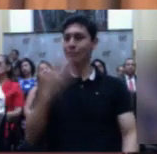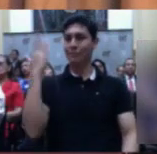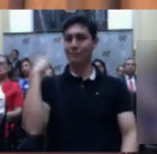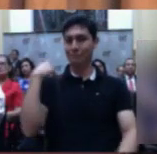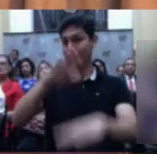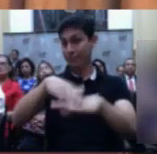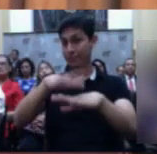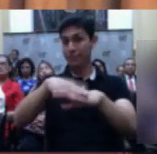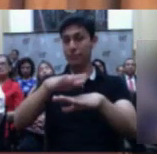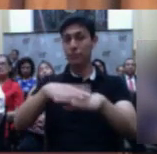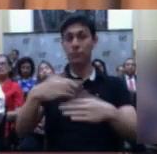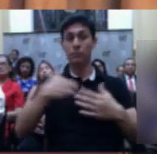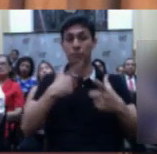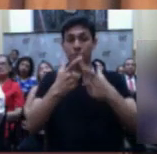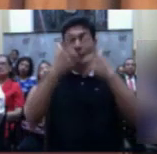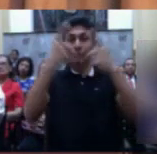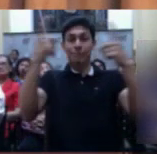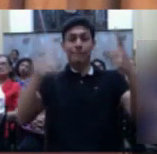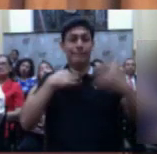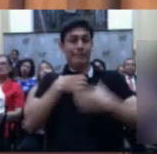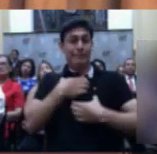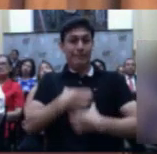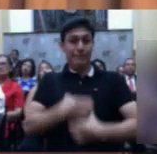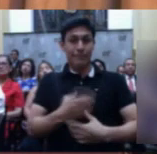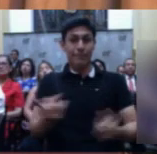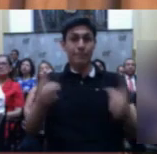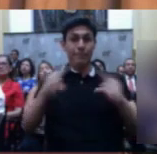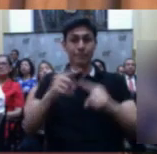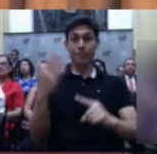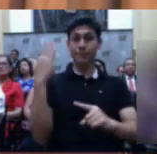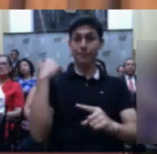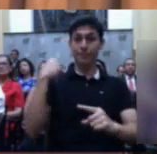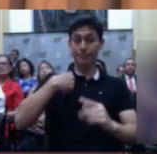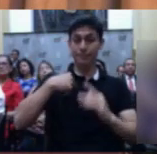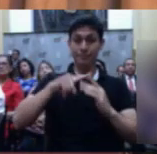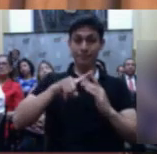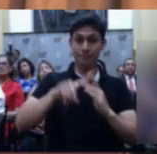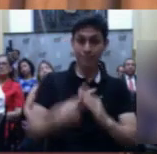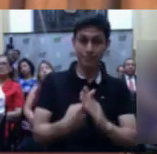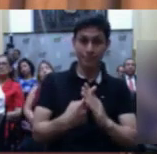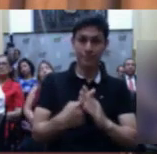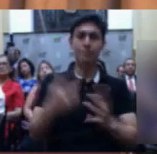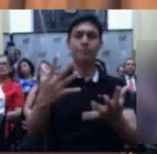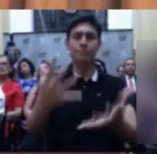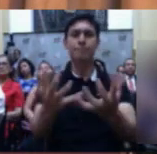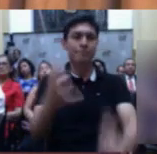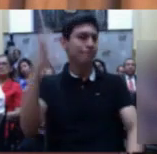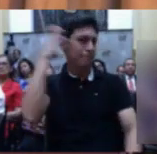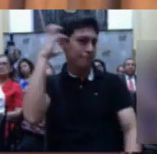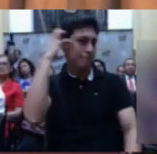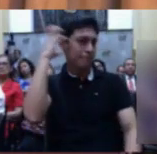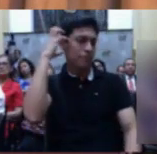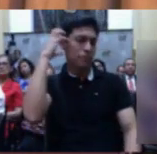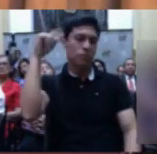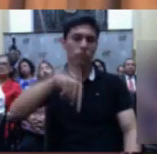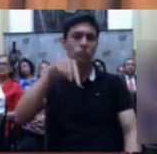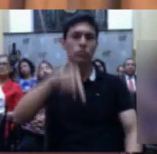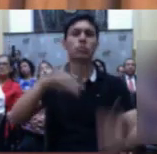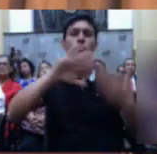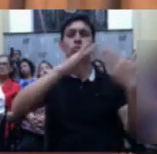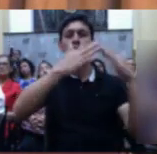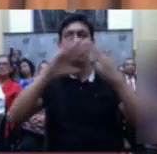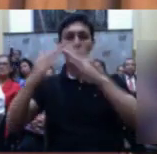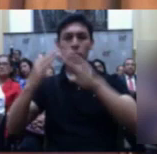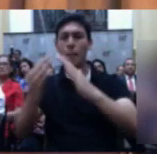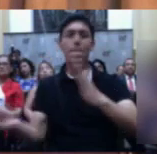uno de esos grandes anhelos que tuve desde que inicié la gestión fue hacer de Miraflores una ciudad más segura, donde